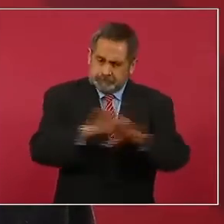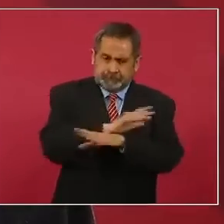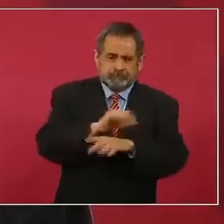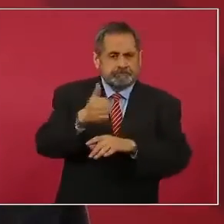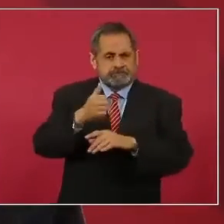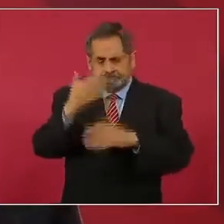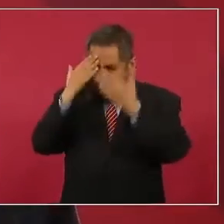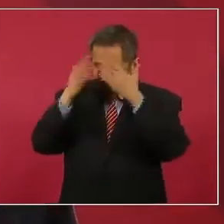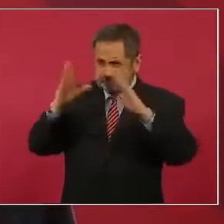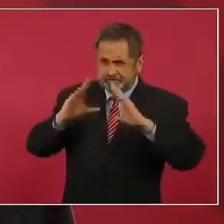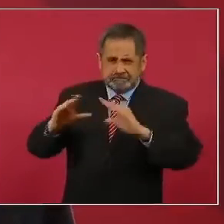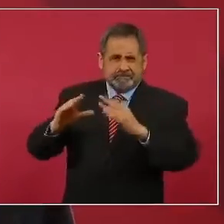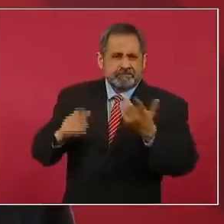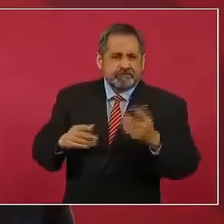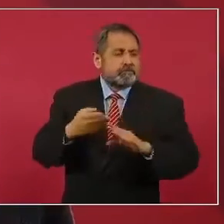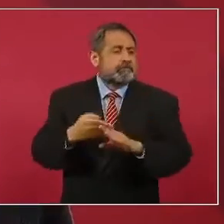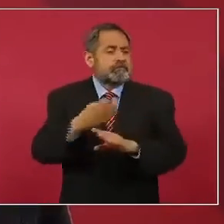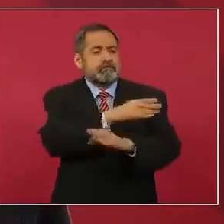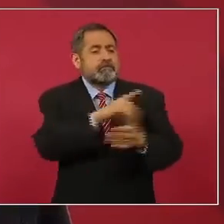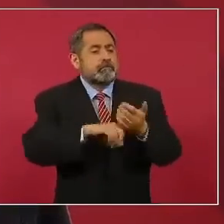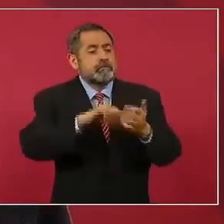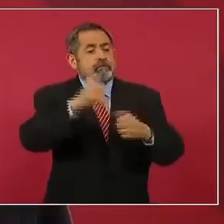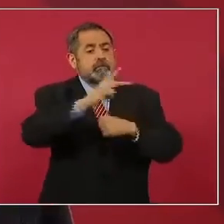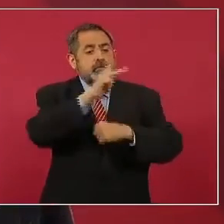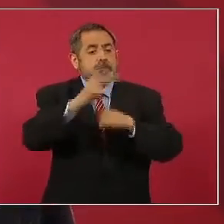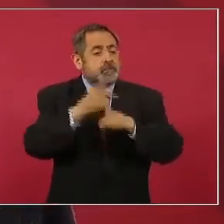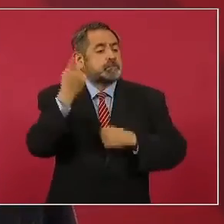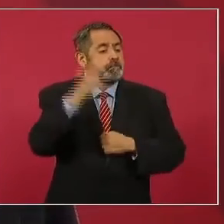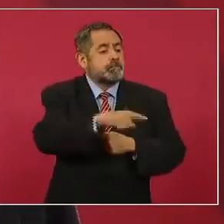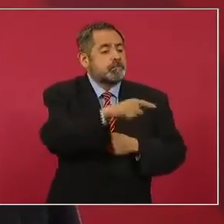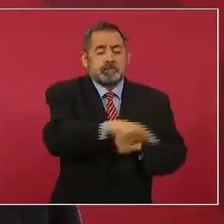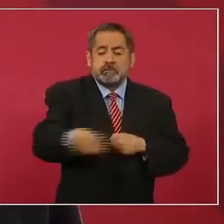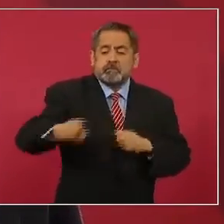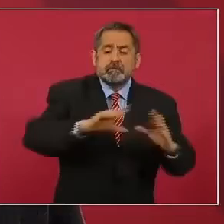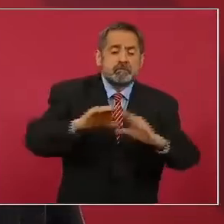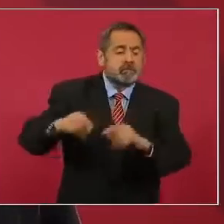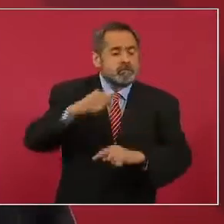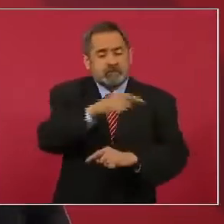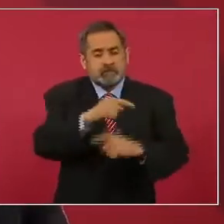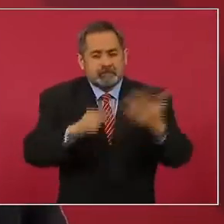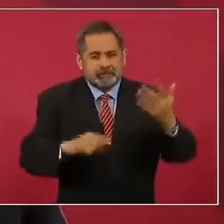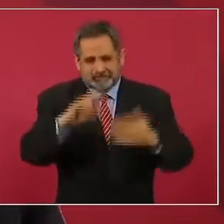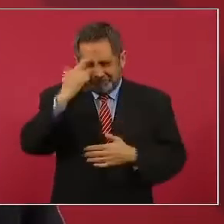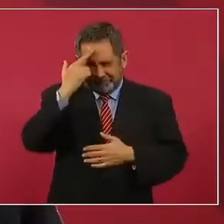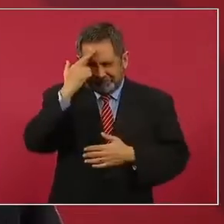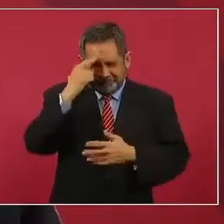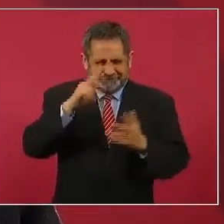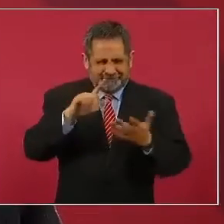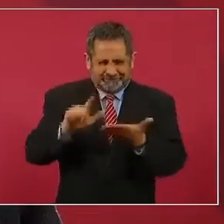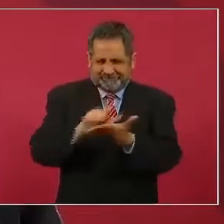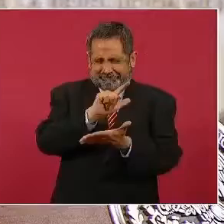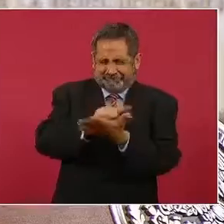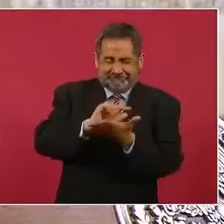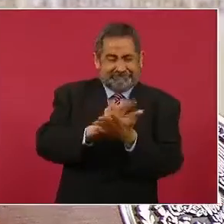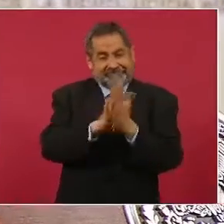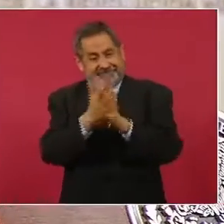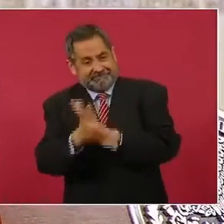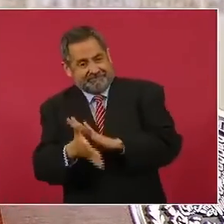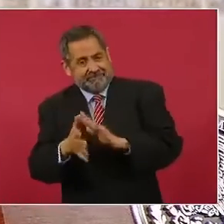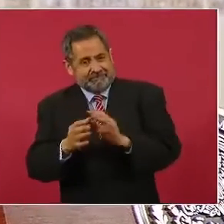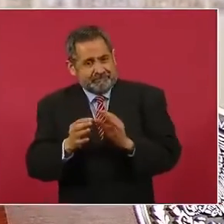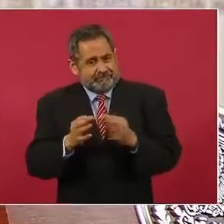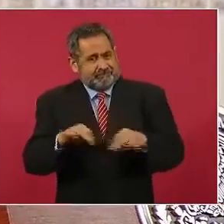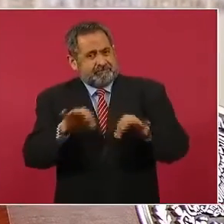o recetadas desde el extranjero? Las llamadas reformas estructurales.